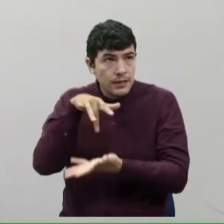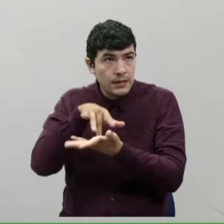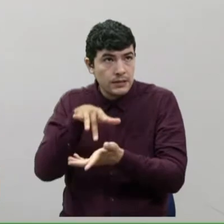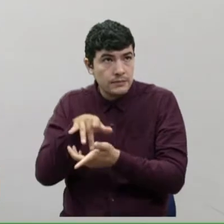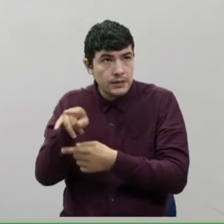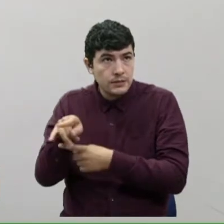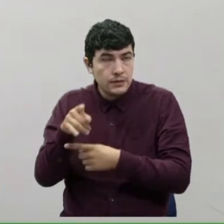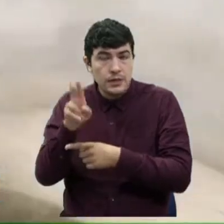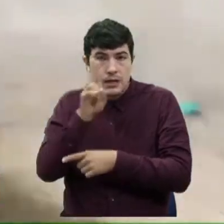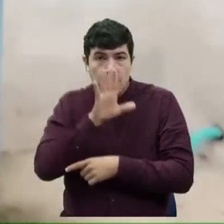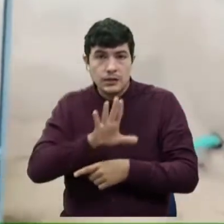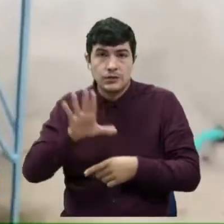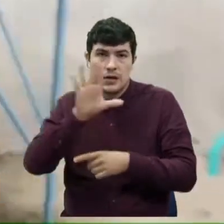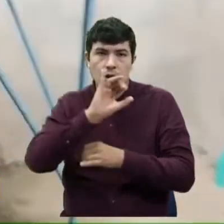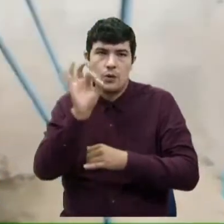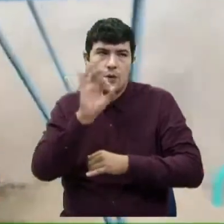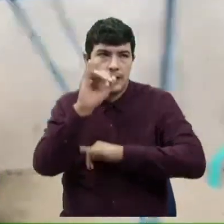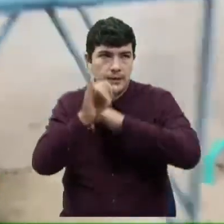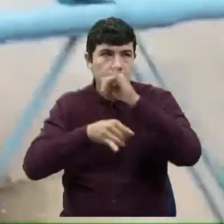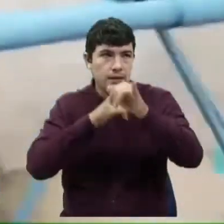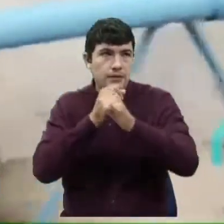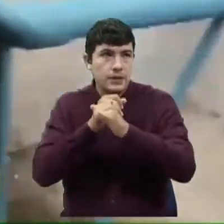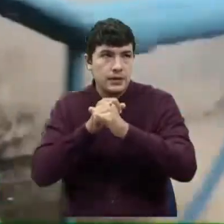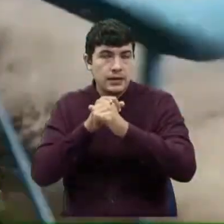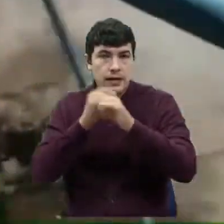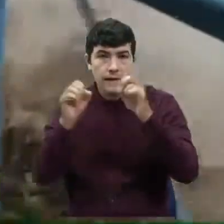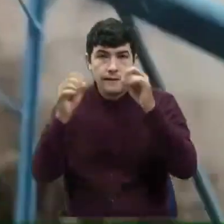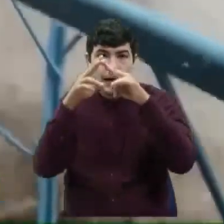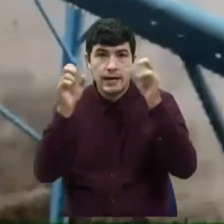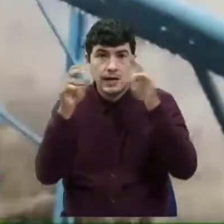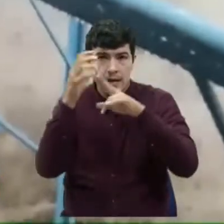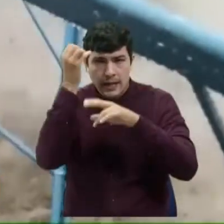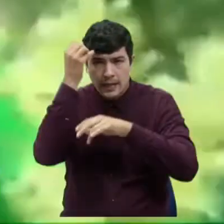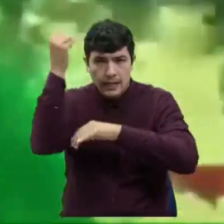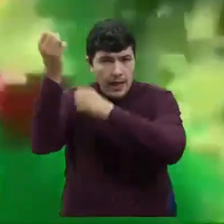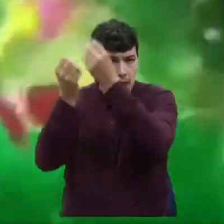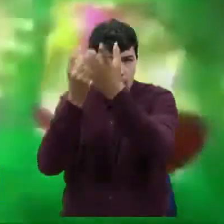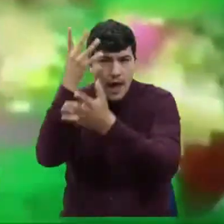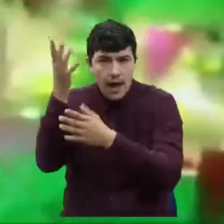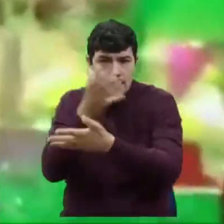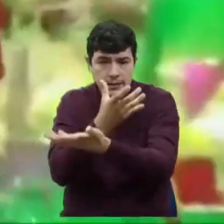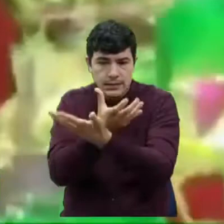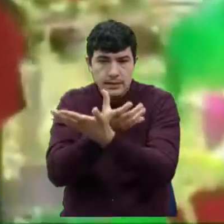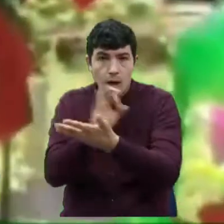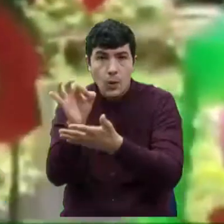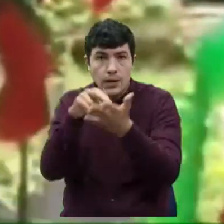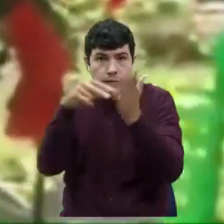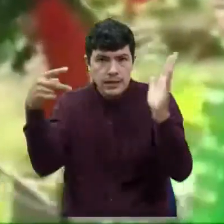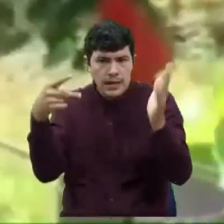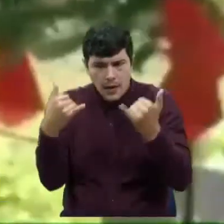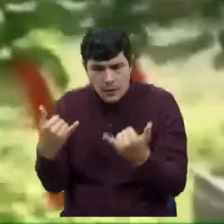lo nacional y internacional. La Feria de Innovación en Ciencia y Tecnología es la plataforma